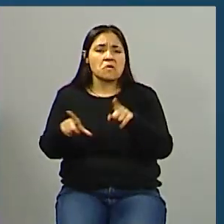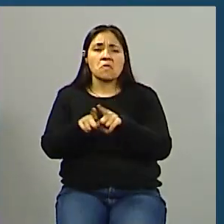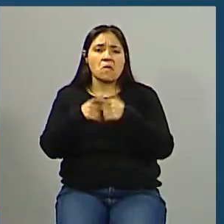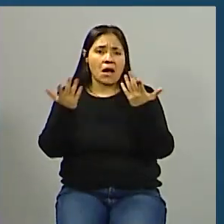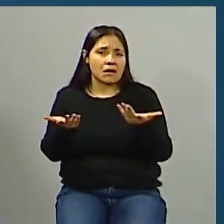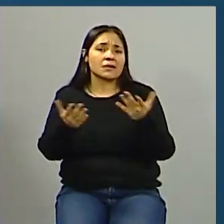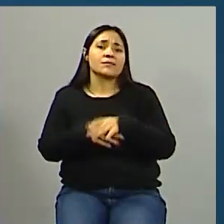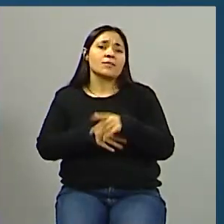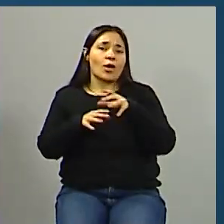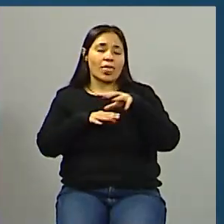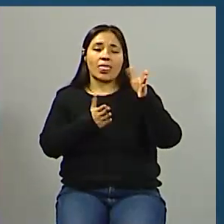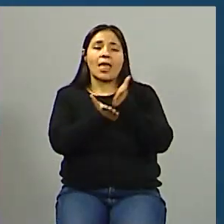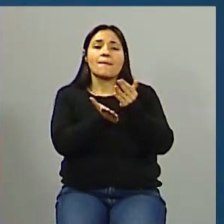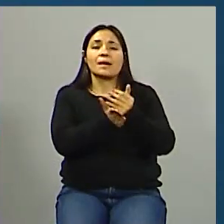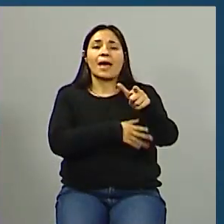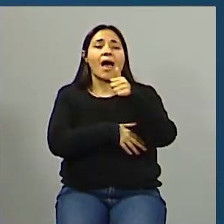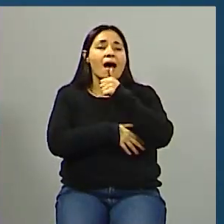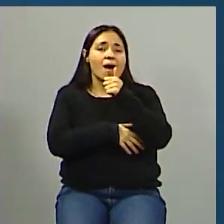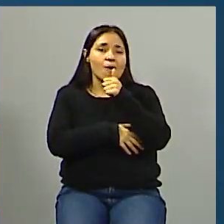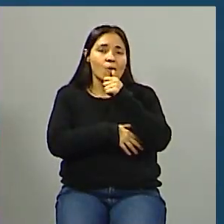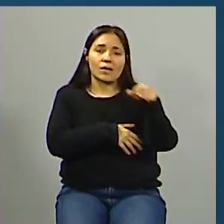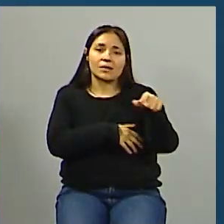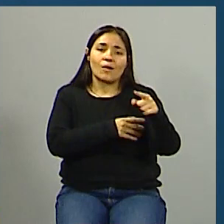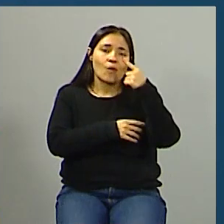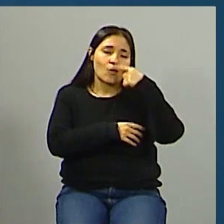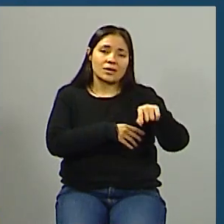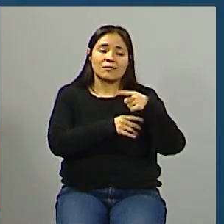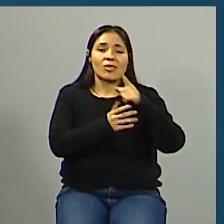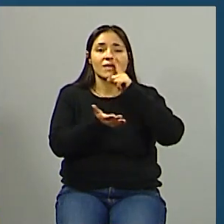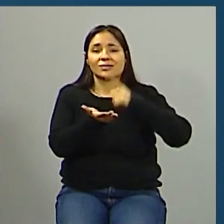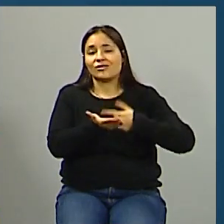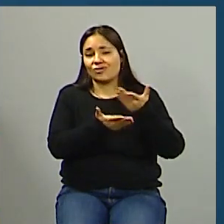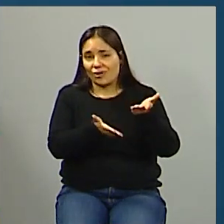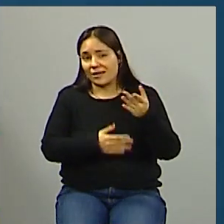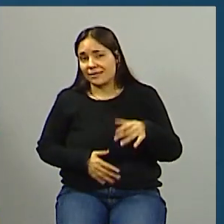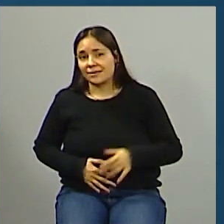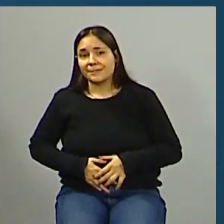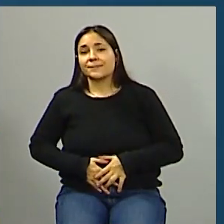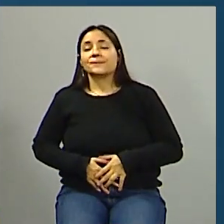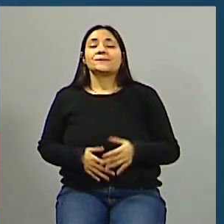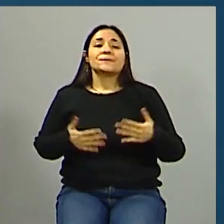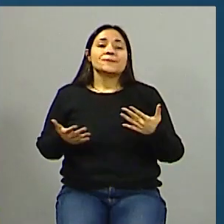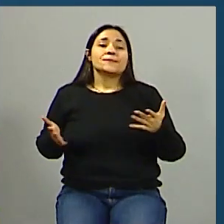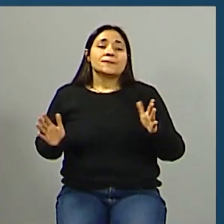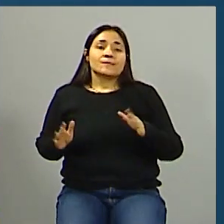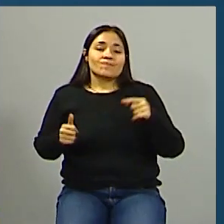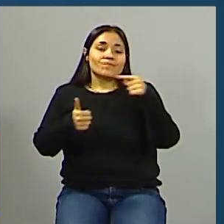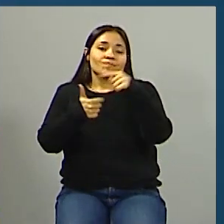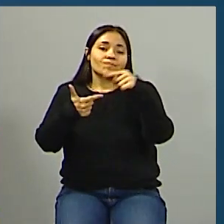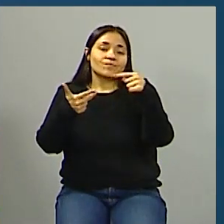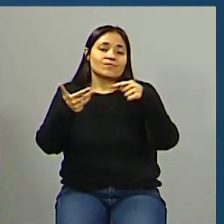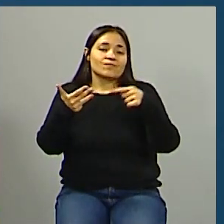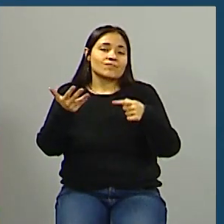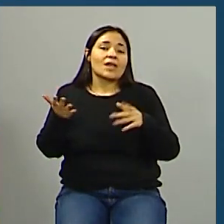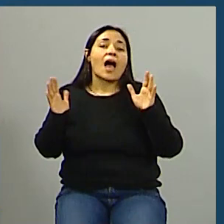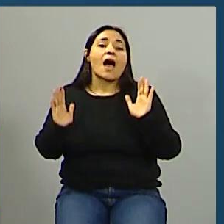el Departamento de Irrigación el que termina redondeando la cuestión, digo, ¿no? Me parece que hay que hacer una sumatoria de cosas y